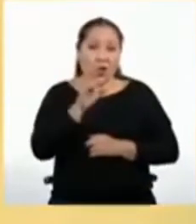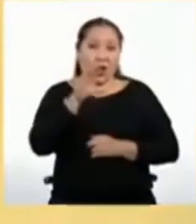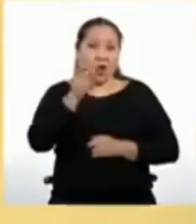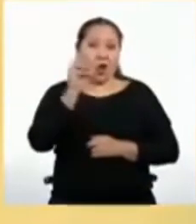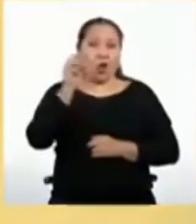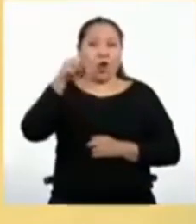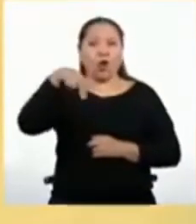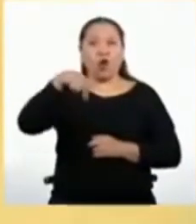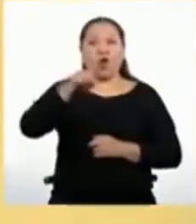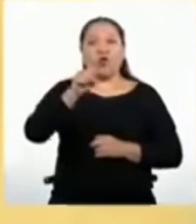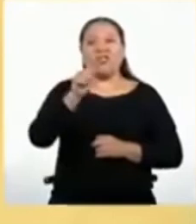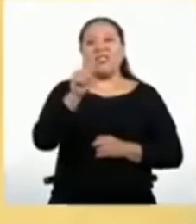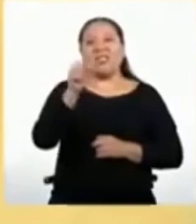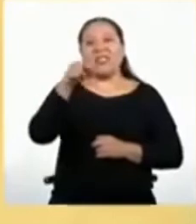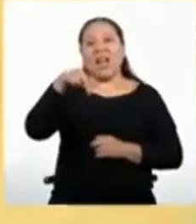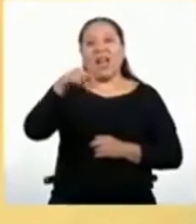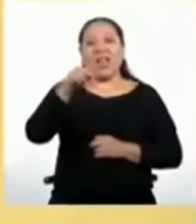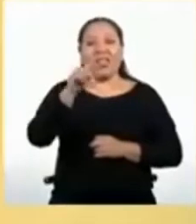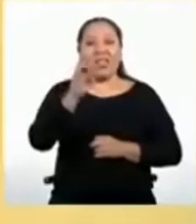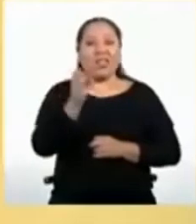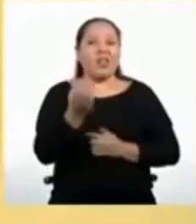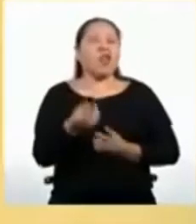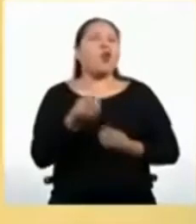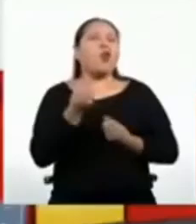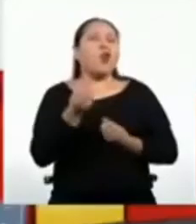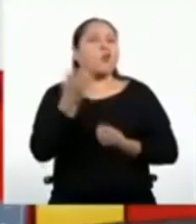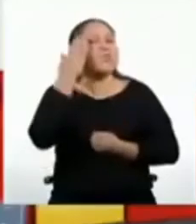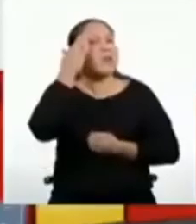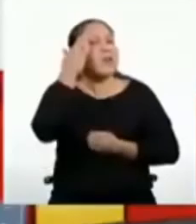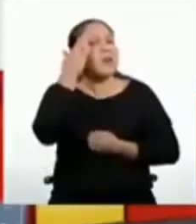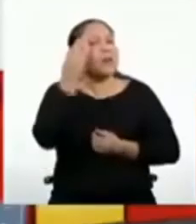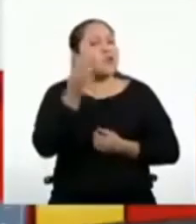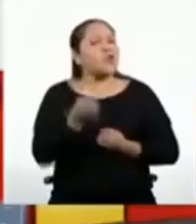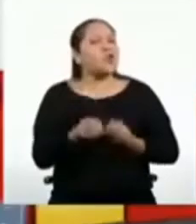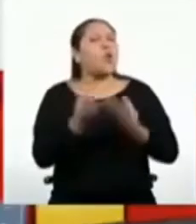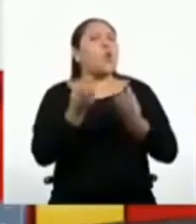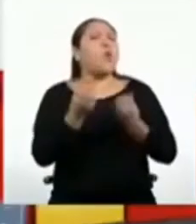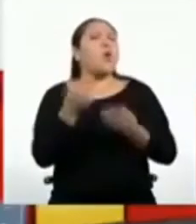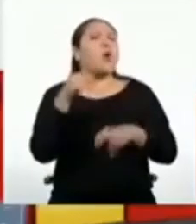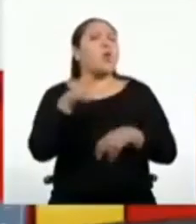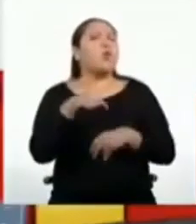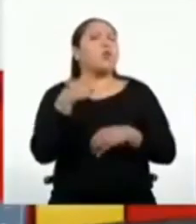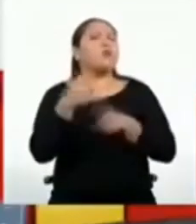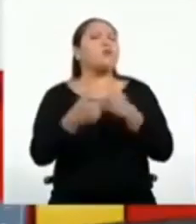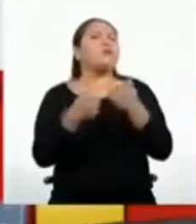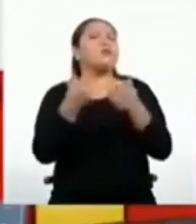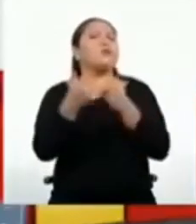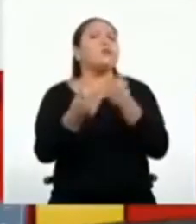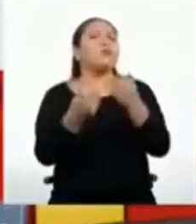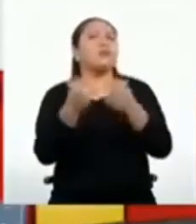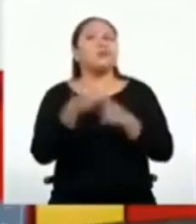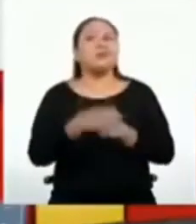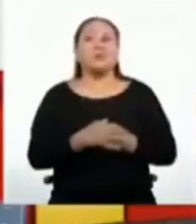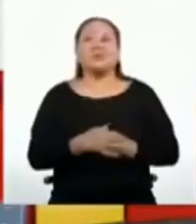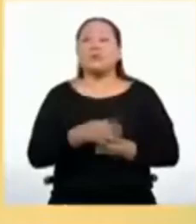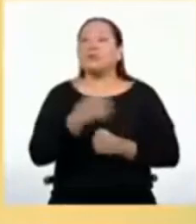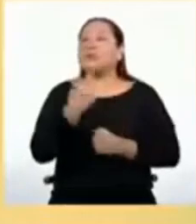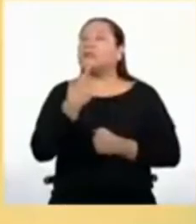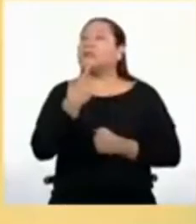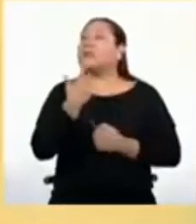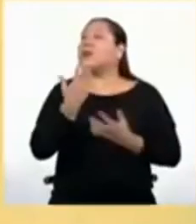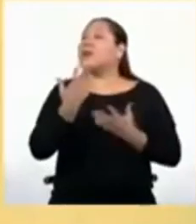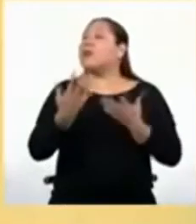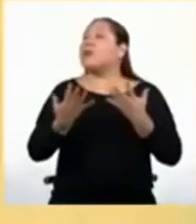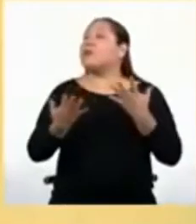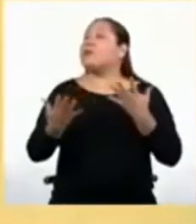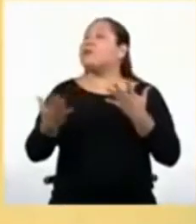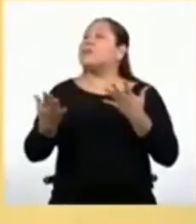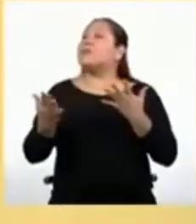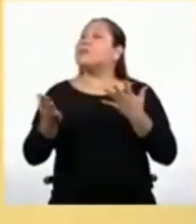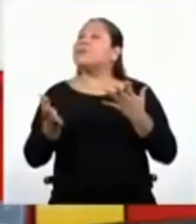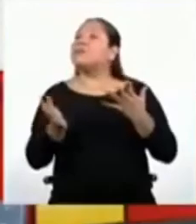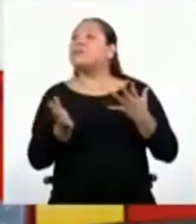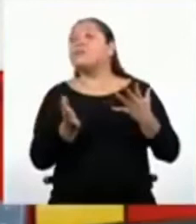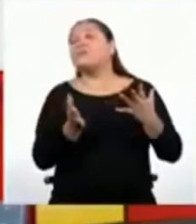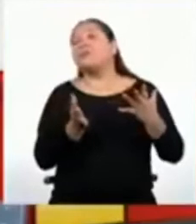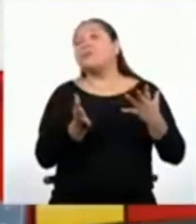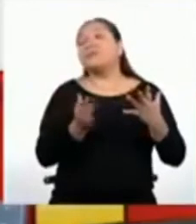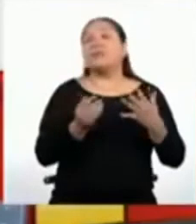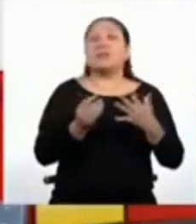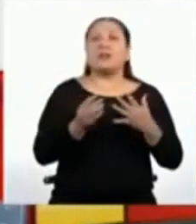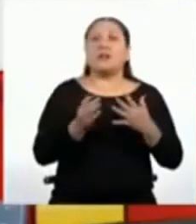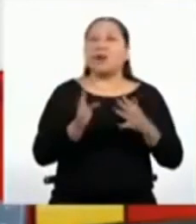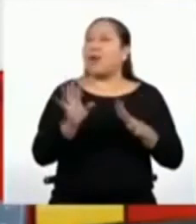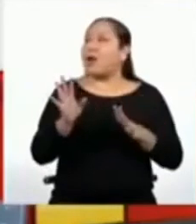Ajá, ¿y cómo calculamos esa constante? And the reason is... Rodrigo...